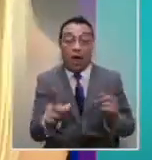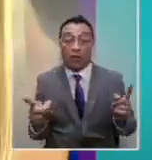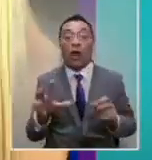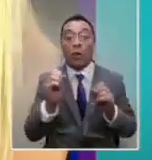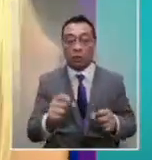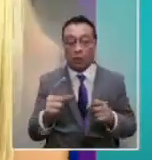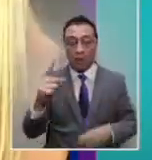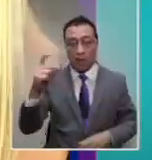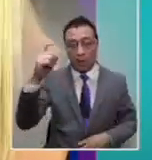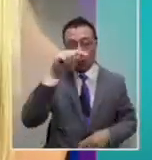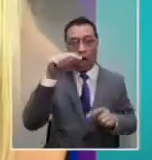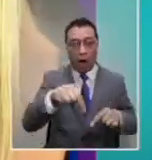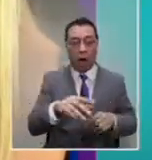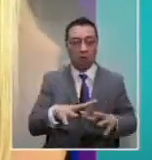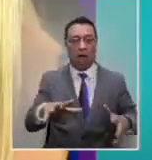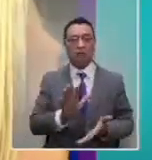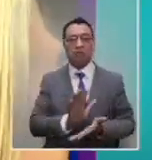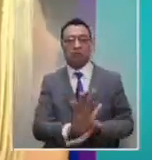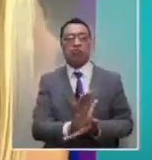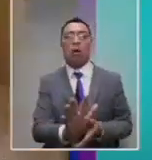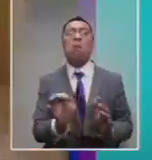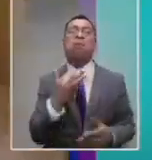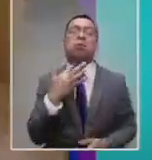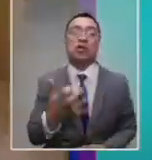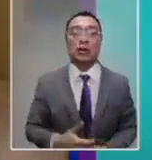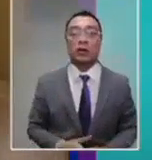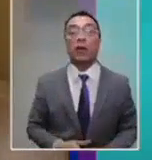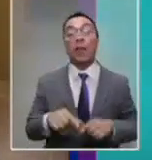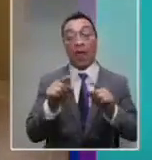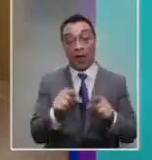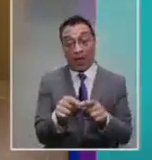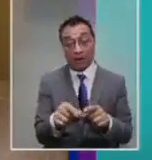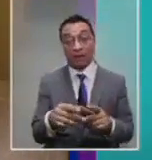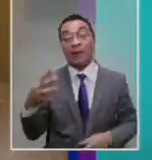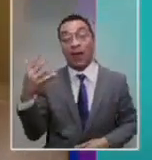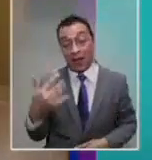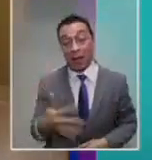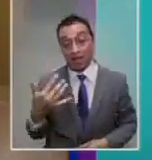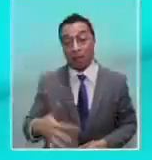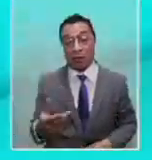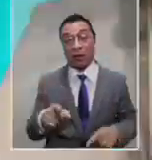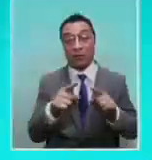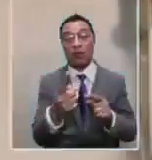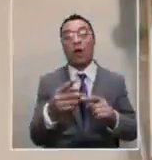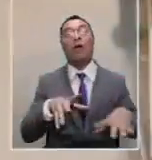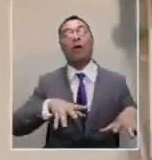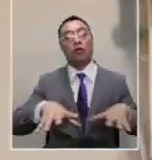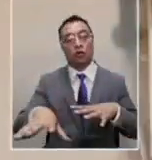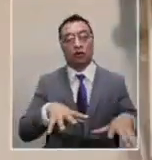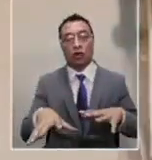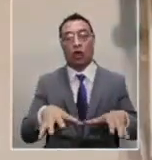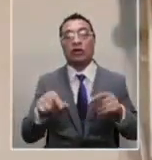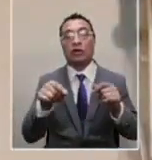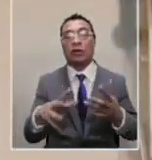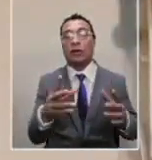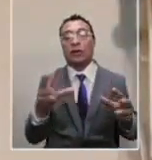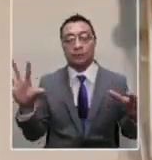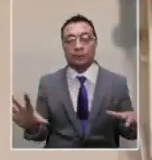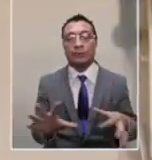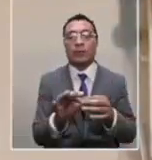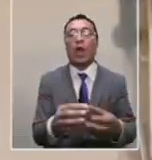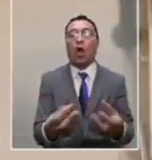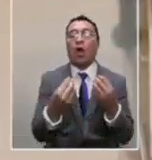así pareciera que ahora nos cuesta más. ¿A qué se debe eso? No, lo que pasa es que ahí es fundamentalmente una cuestión que tiene que